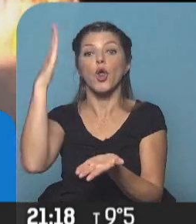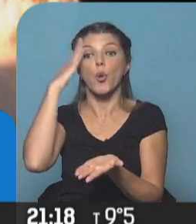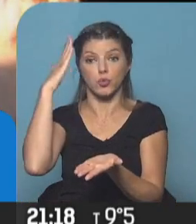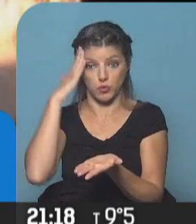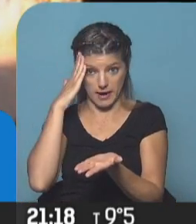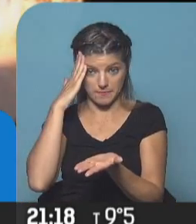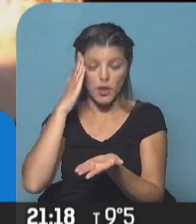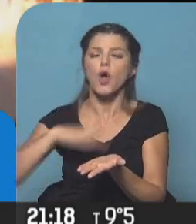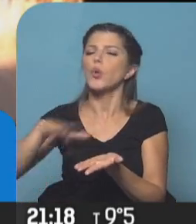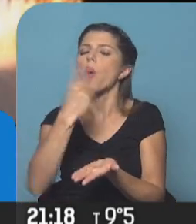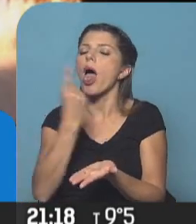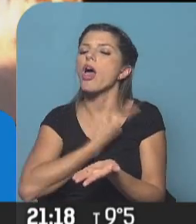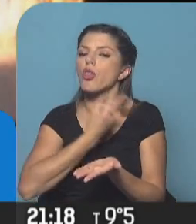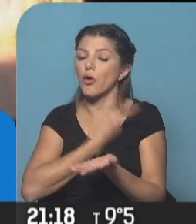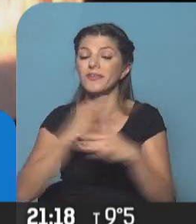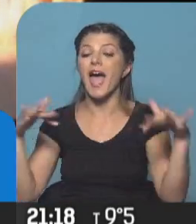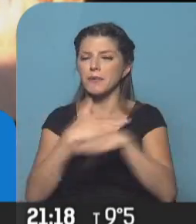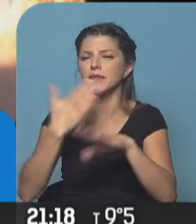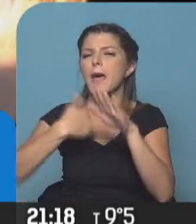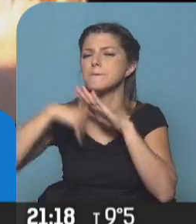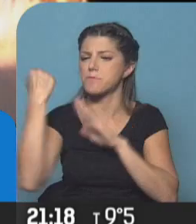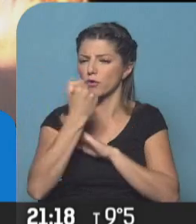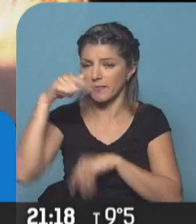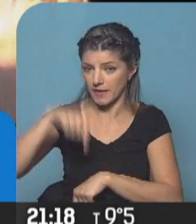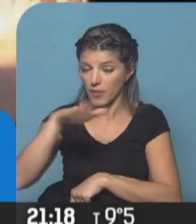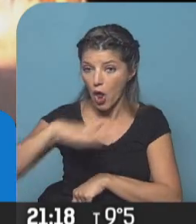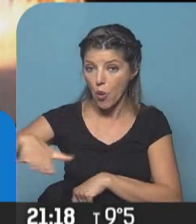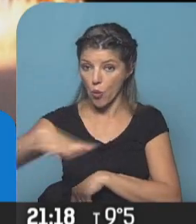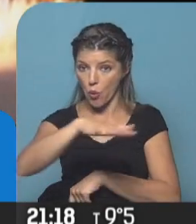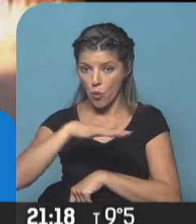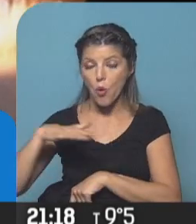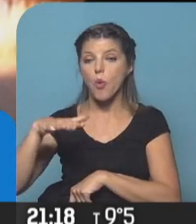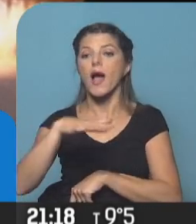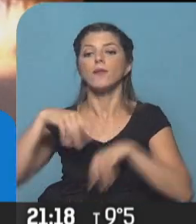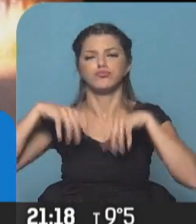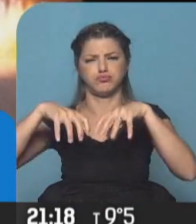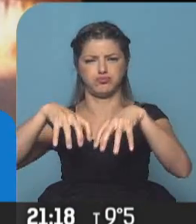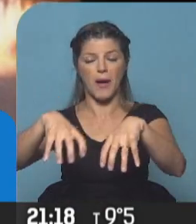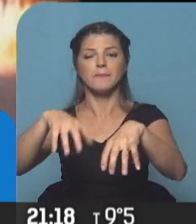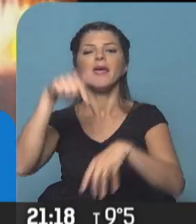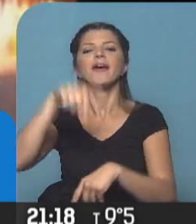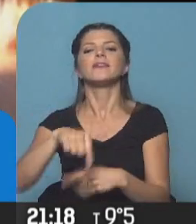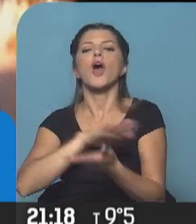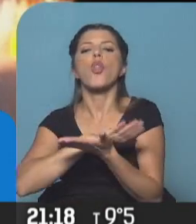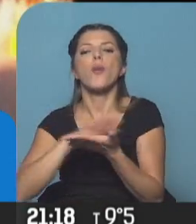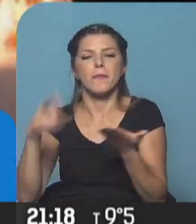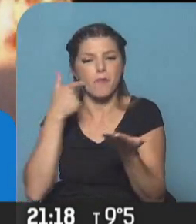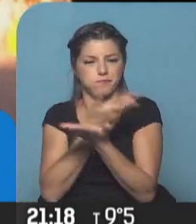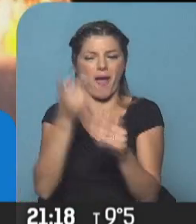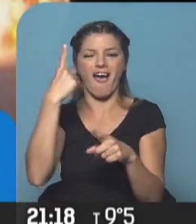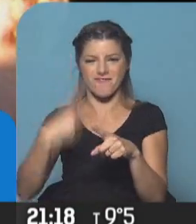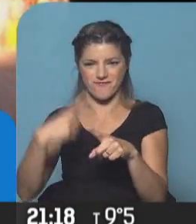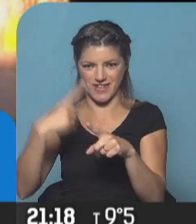ubicados concretamente en una de las avenidas principales de este lugar, de este predio ferial, en donde se está realizando esta nueva edición, la edición de este